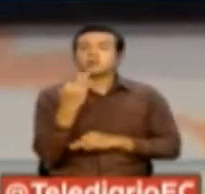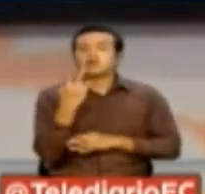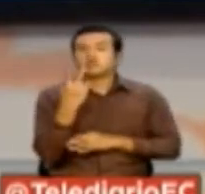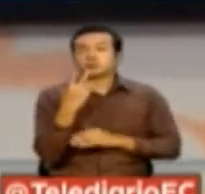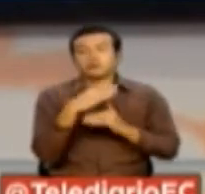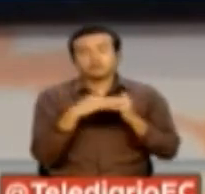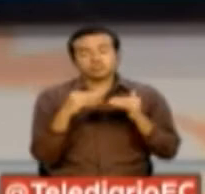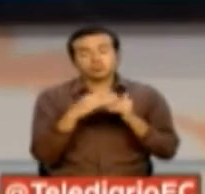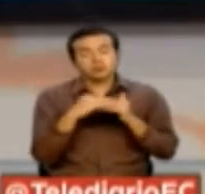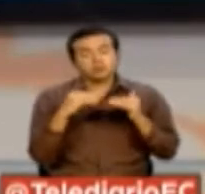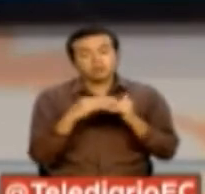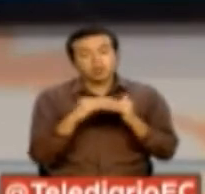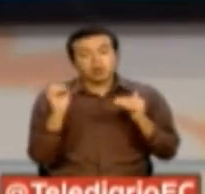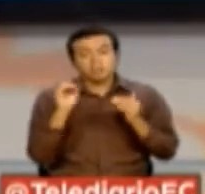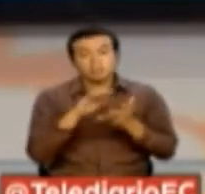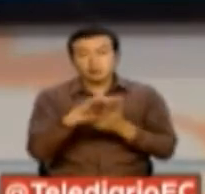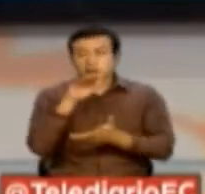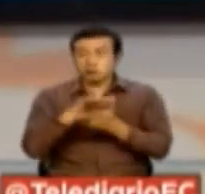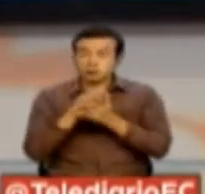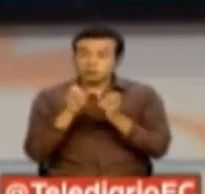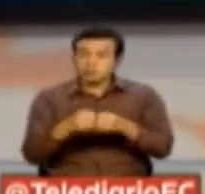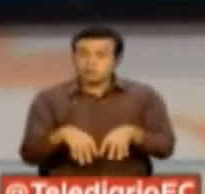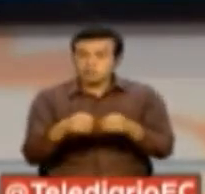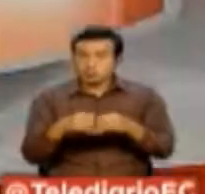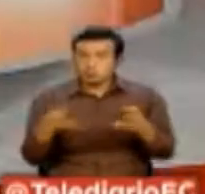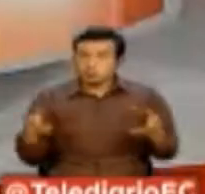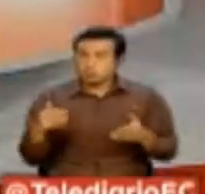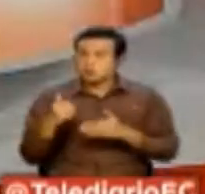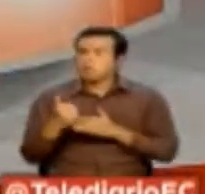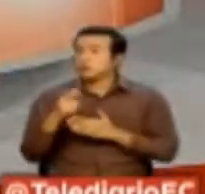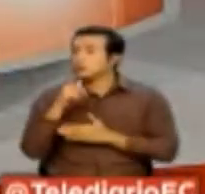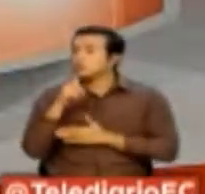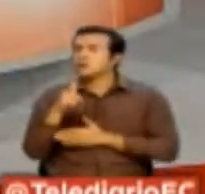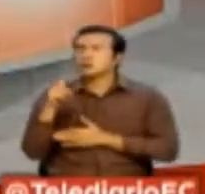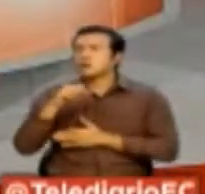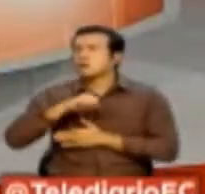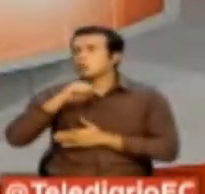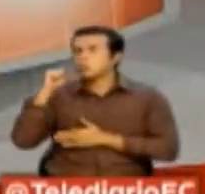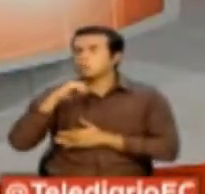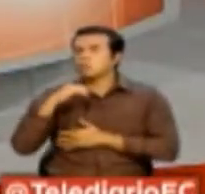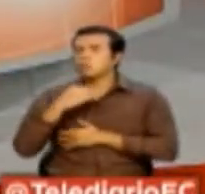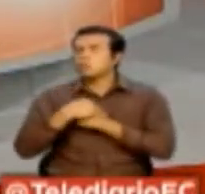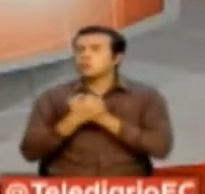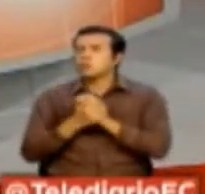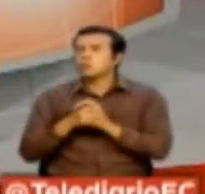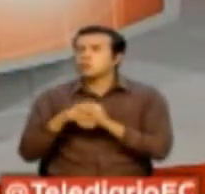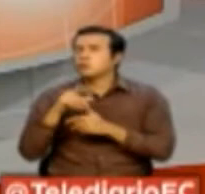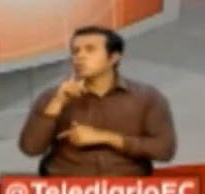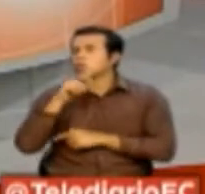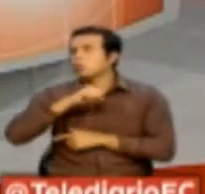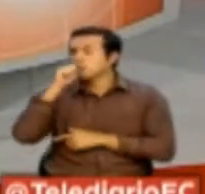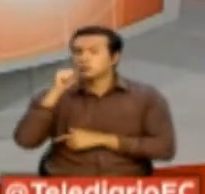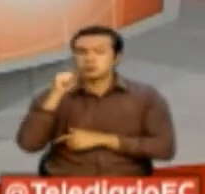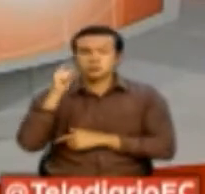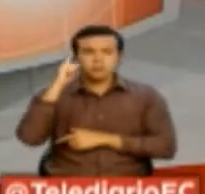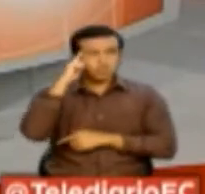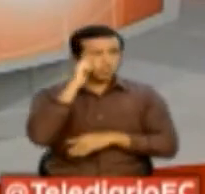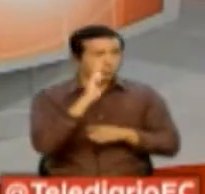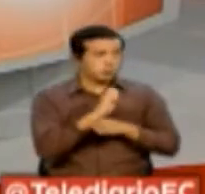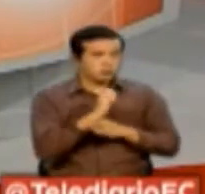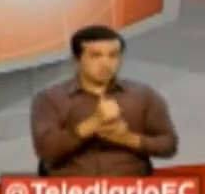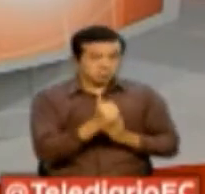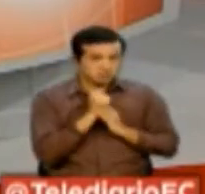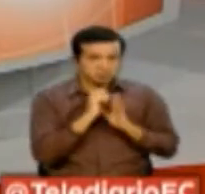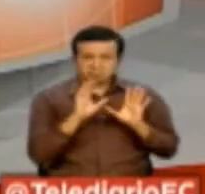dos dólares por barril de crudo en beneficio de kim o de quienes en beneficio de no del estado en cuatro